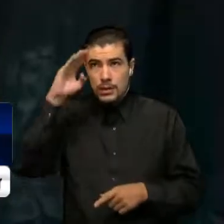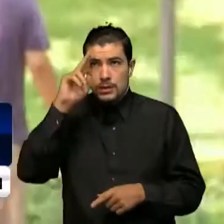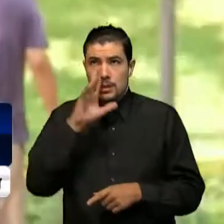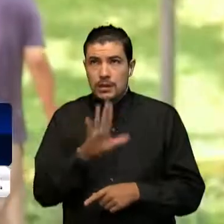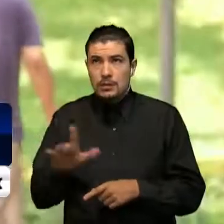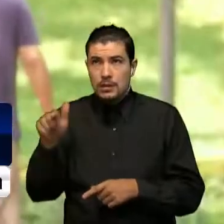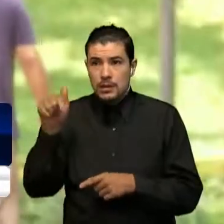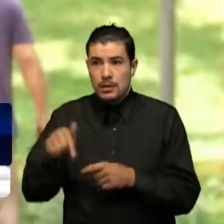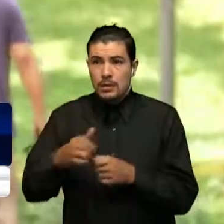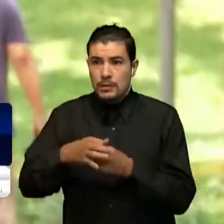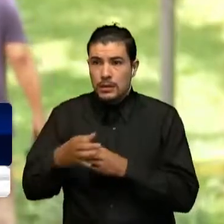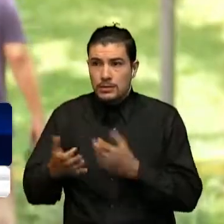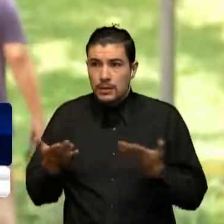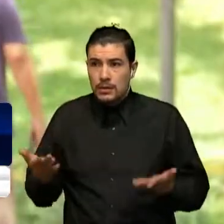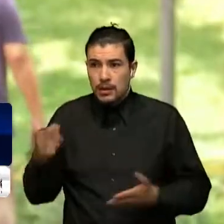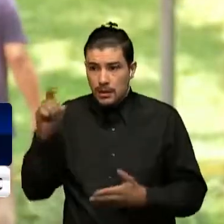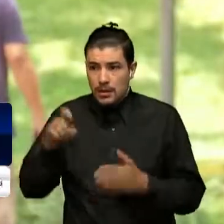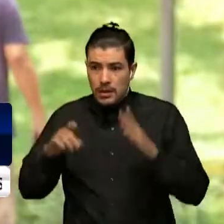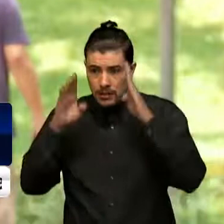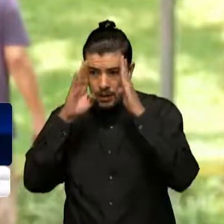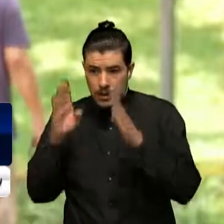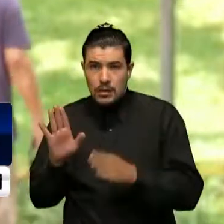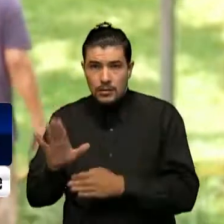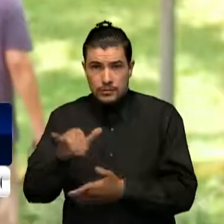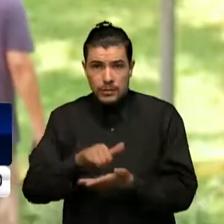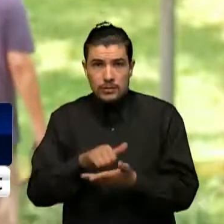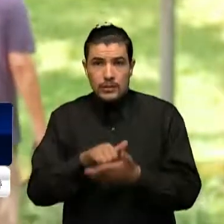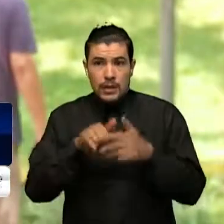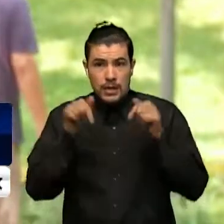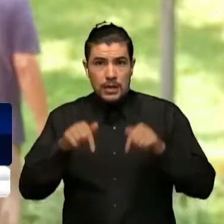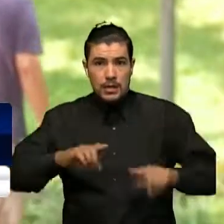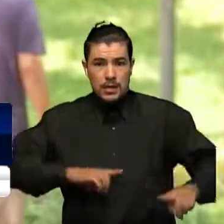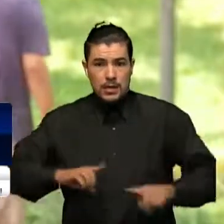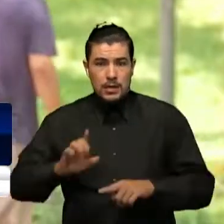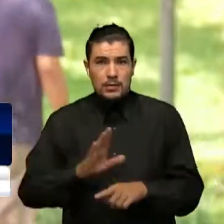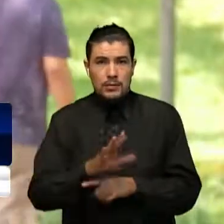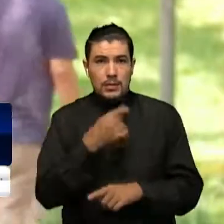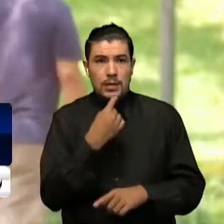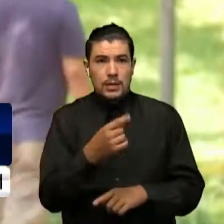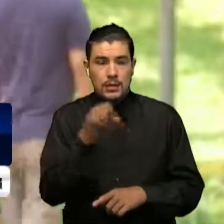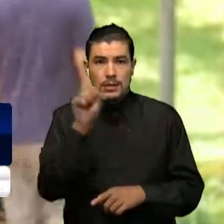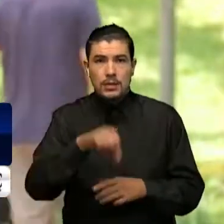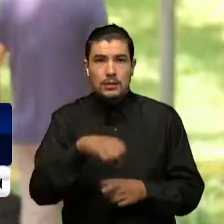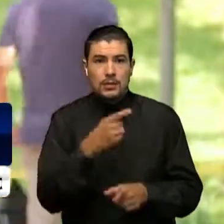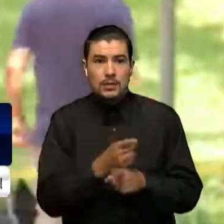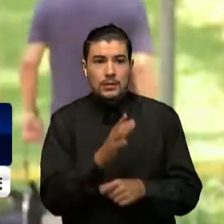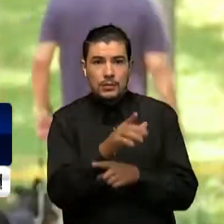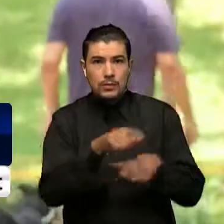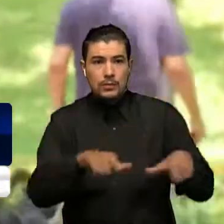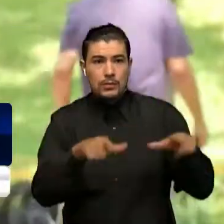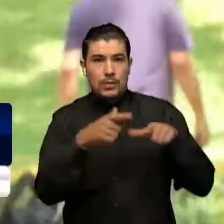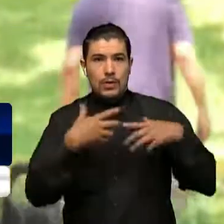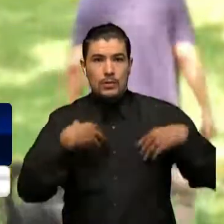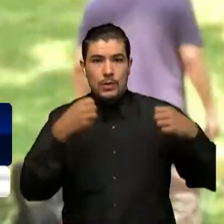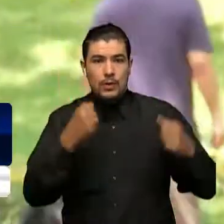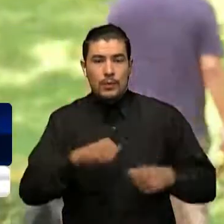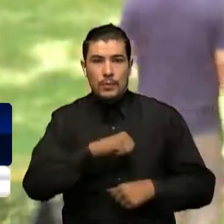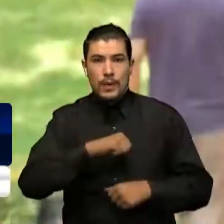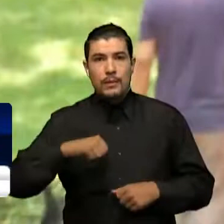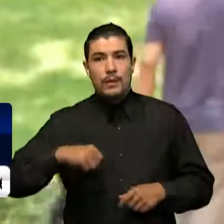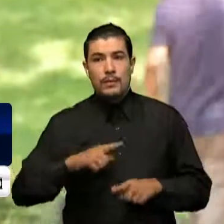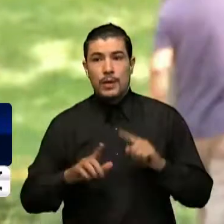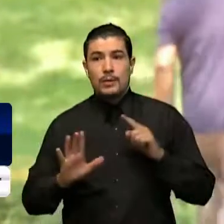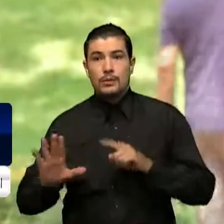municipales pues la comunidad hace un llamado a la administración municipal porque aunque aseguran que el lote es de propiedad privada la administración